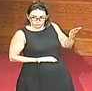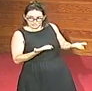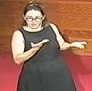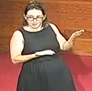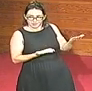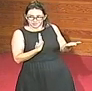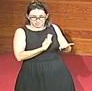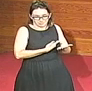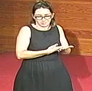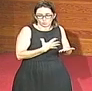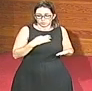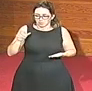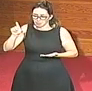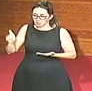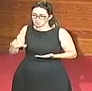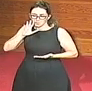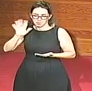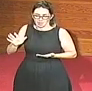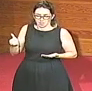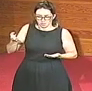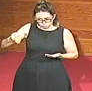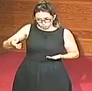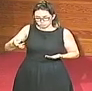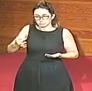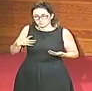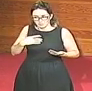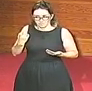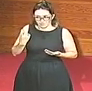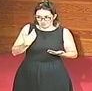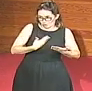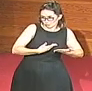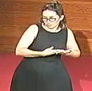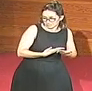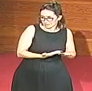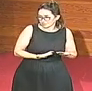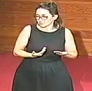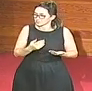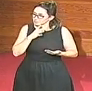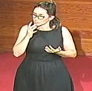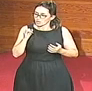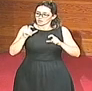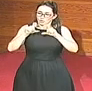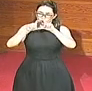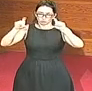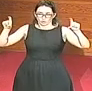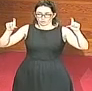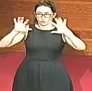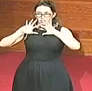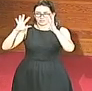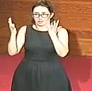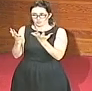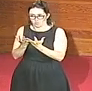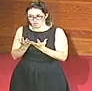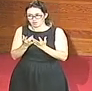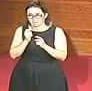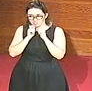pero no. Pero cuando hay cosas gordas así, hay un consorcio de periodistas de investigación internacional que agrupa 14